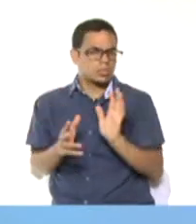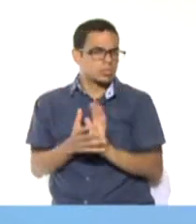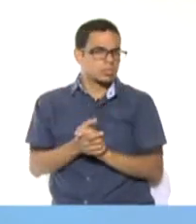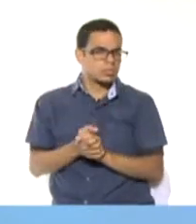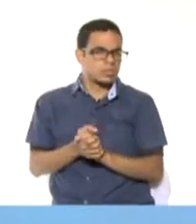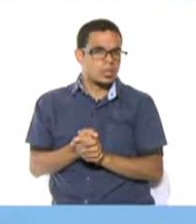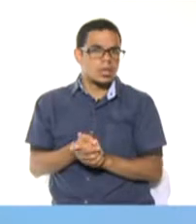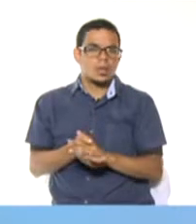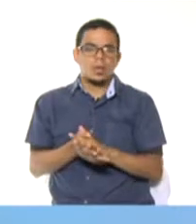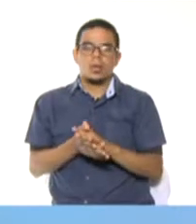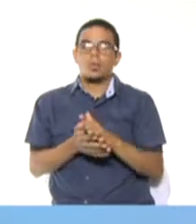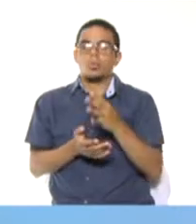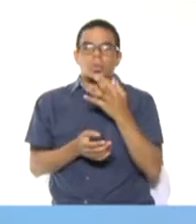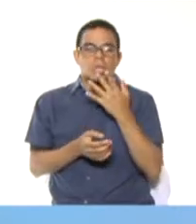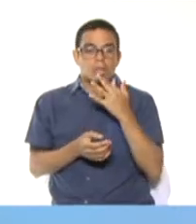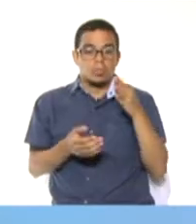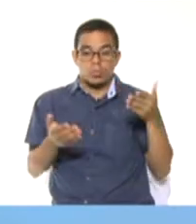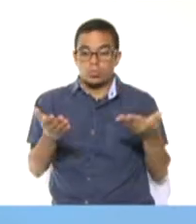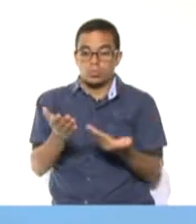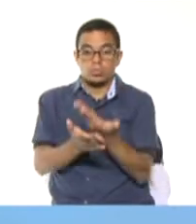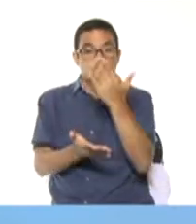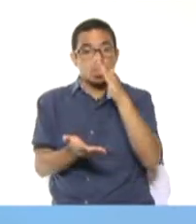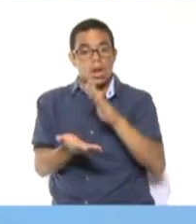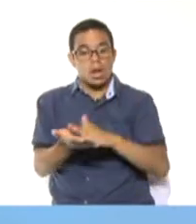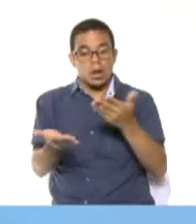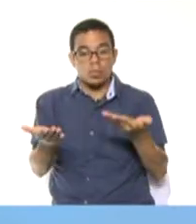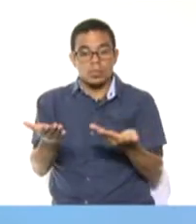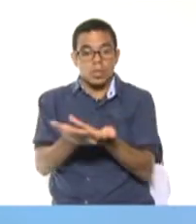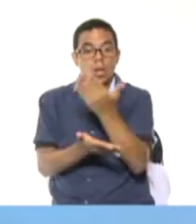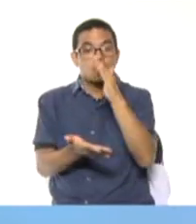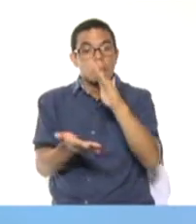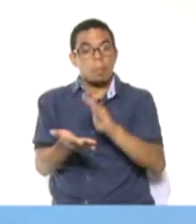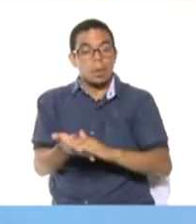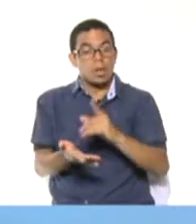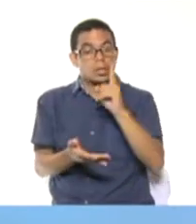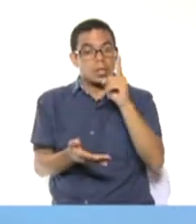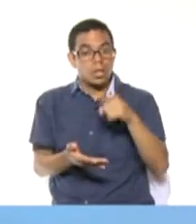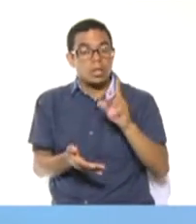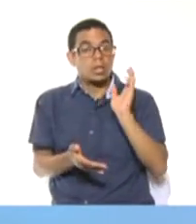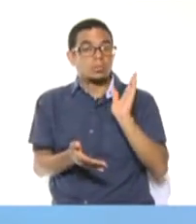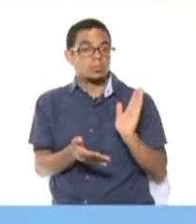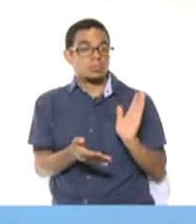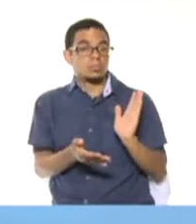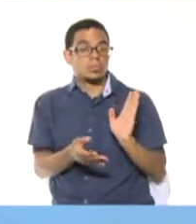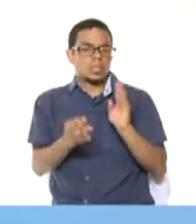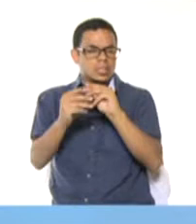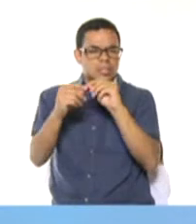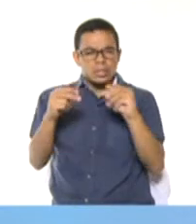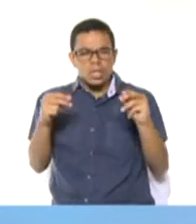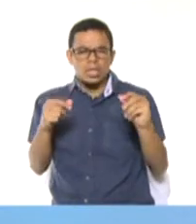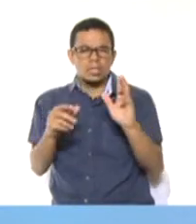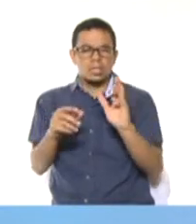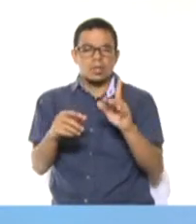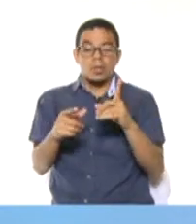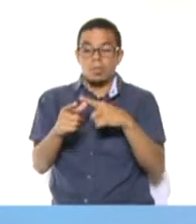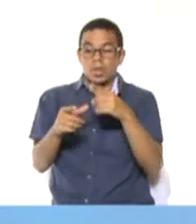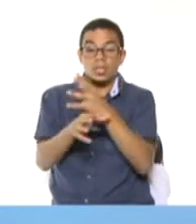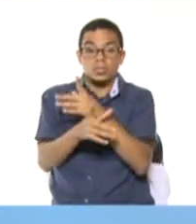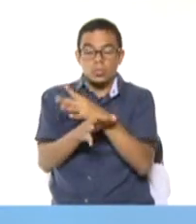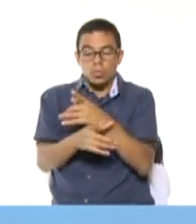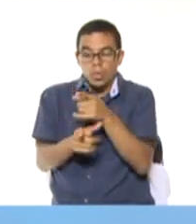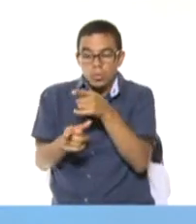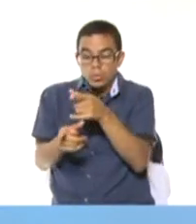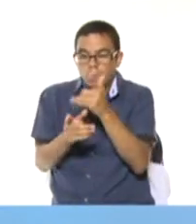harinas para elaborar las ricas panquecas. Y así hacemos este juego divertido, el cual ellos tienen que estar